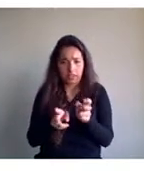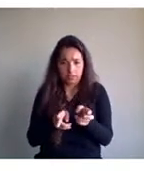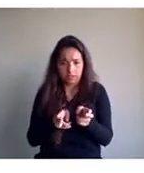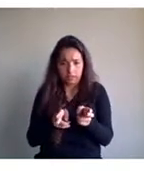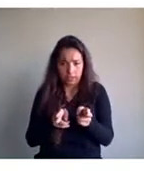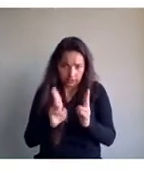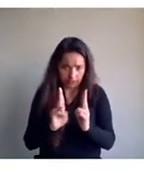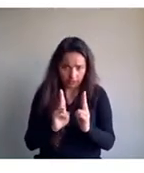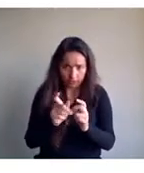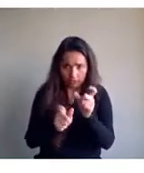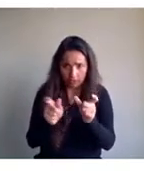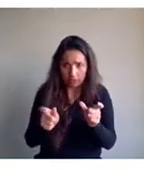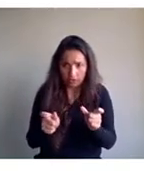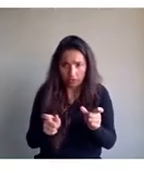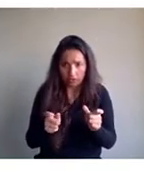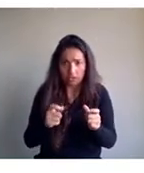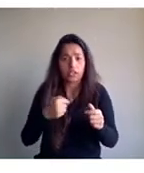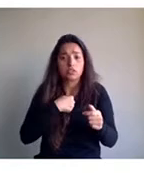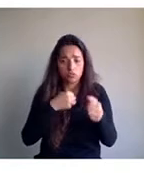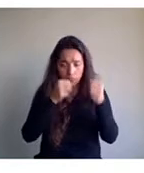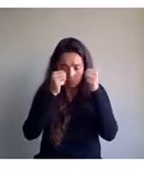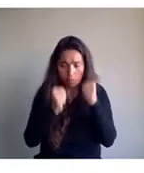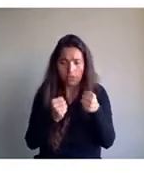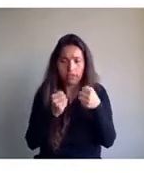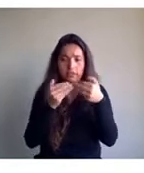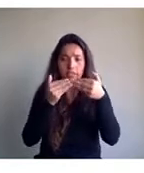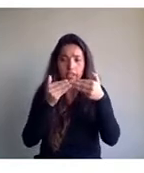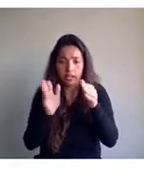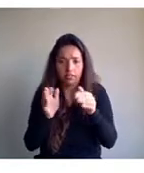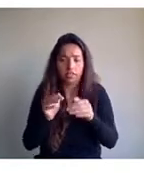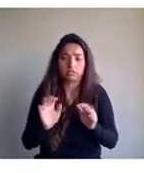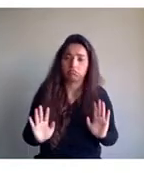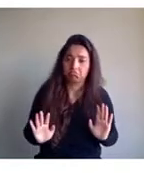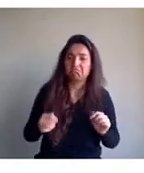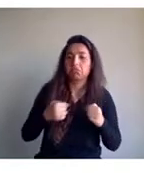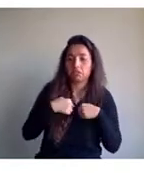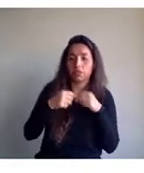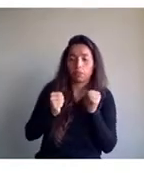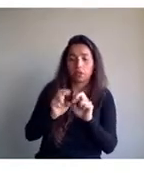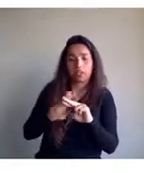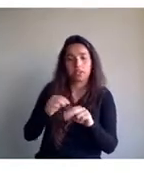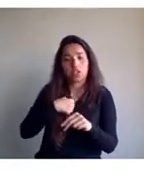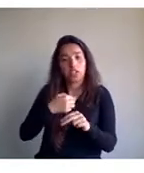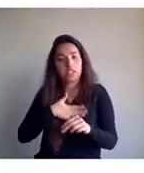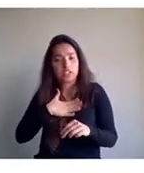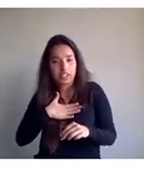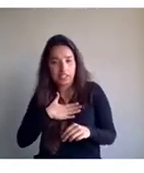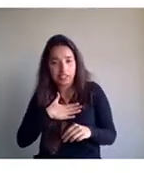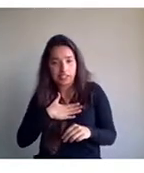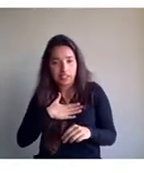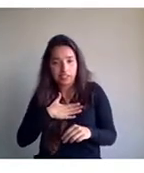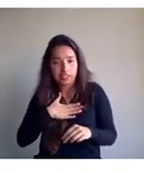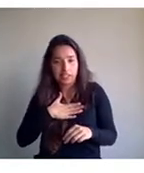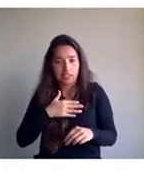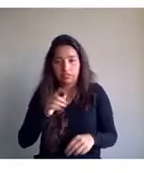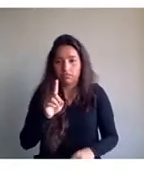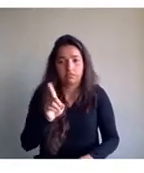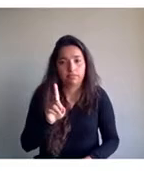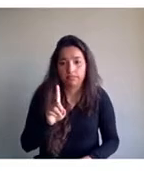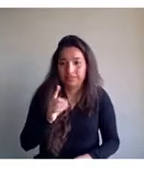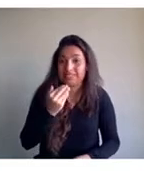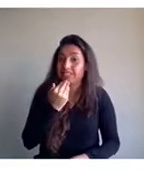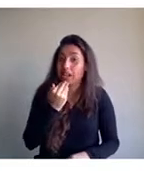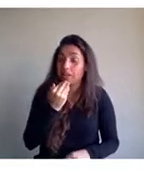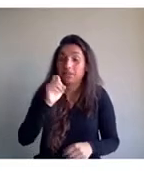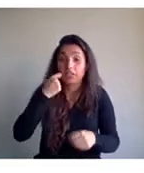que uno puede hacer lo que quiera por decirlo de la manera más prosaico es derribar las barreras que existen